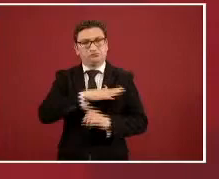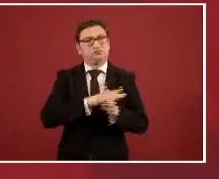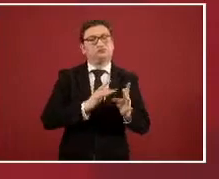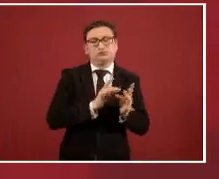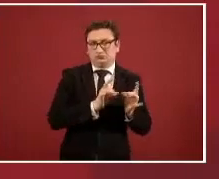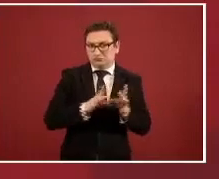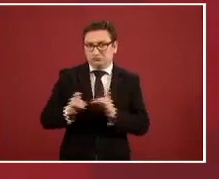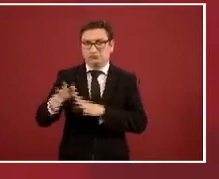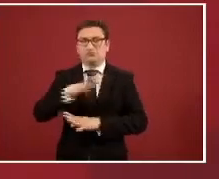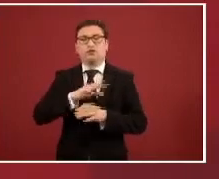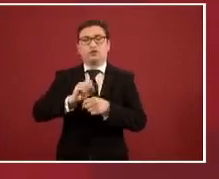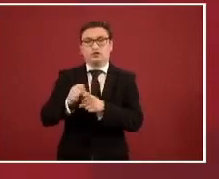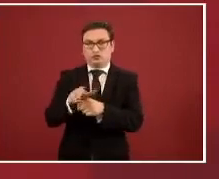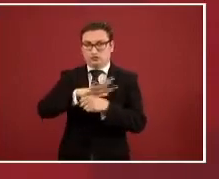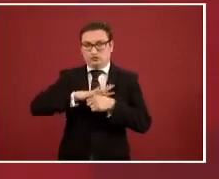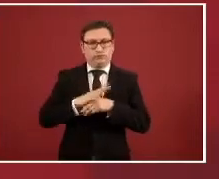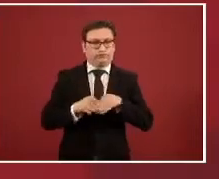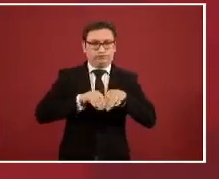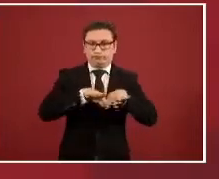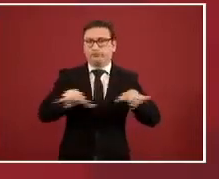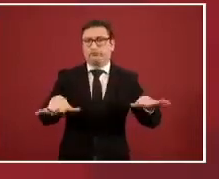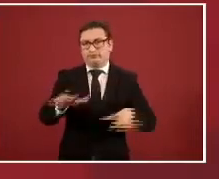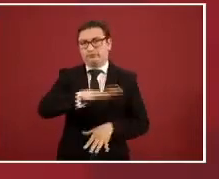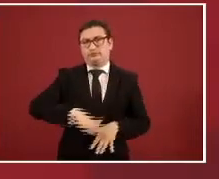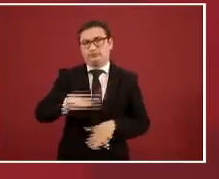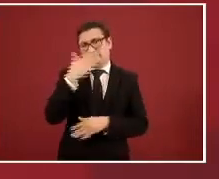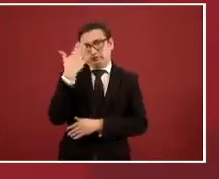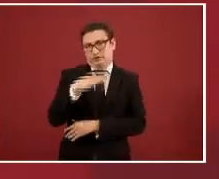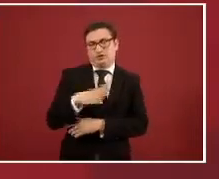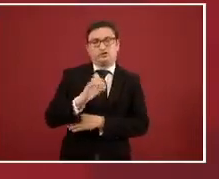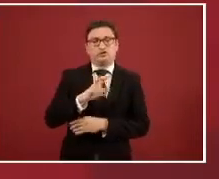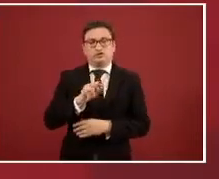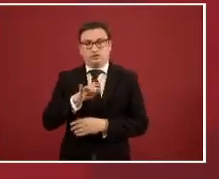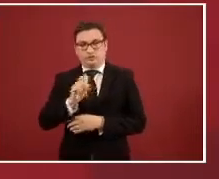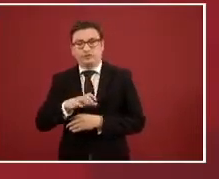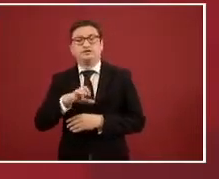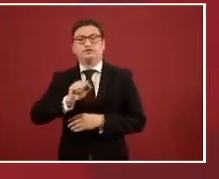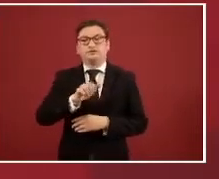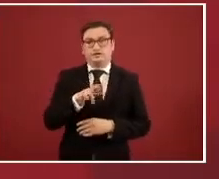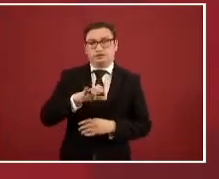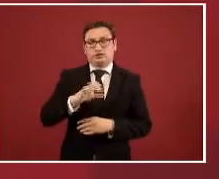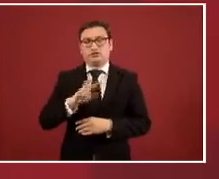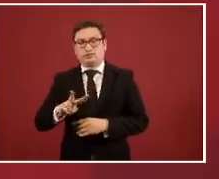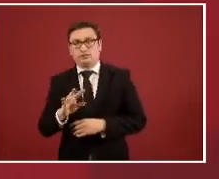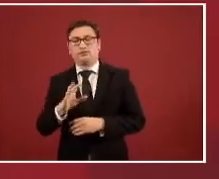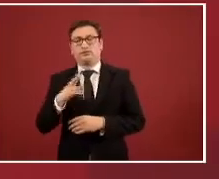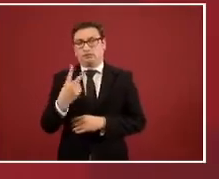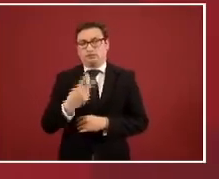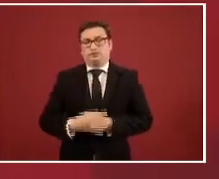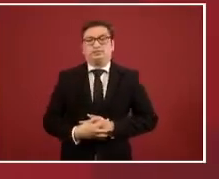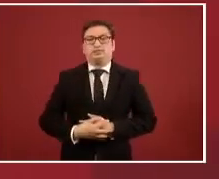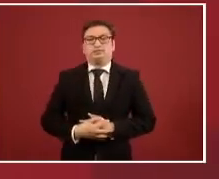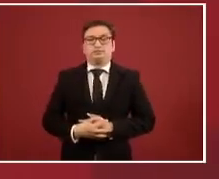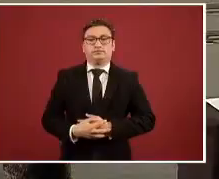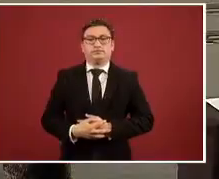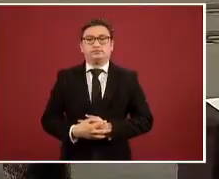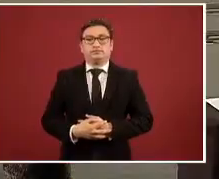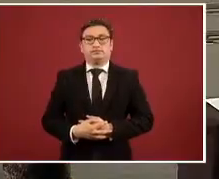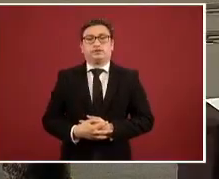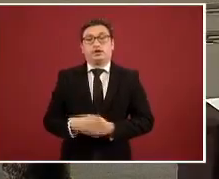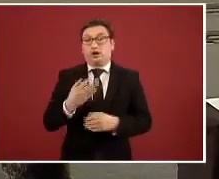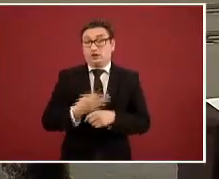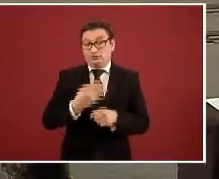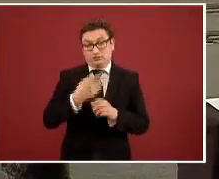pandemia del COVID, la enfermedad causada por el nuevo coronavirus SARS-CoV-2. Hoy vamos a dedicar